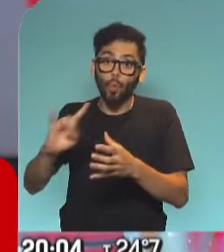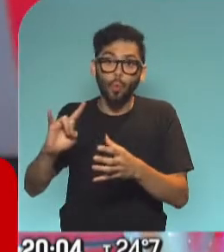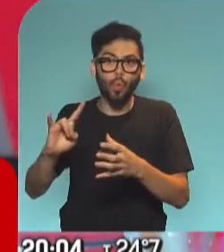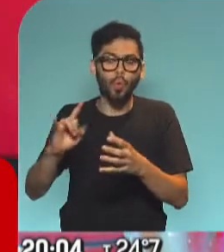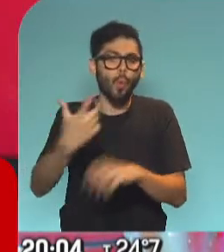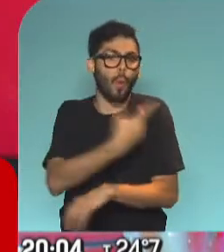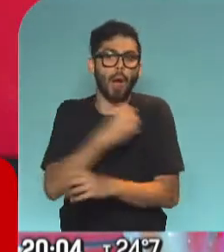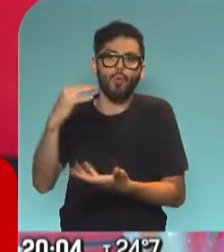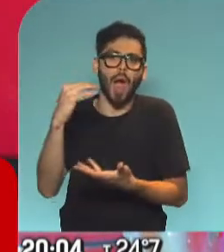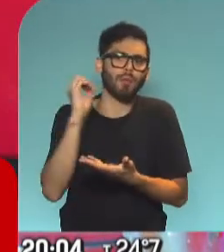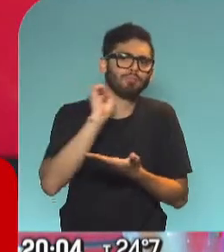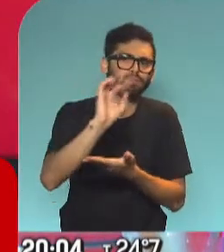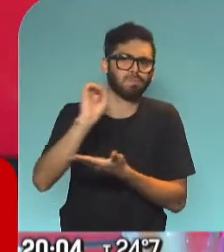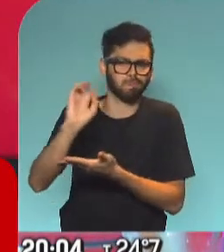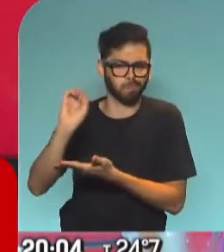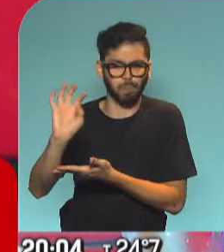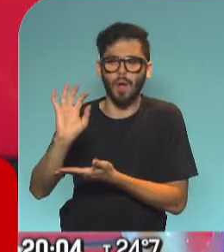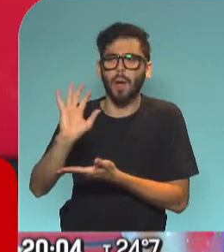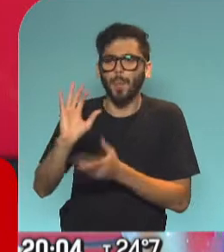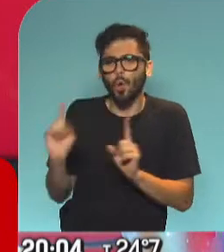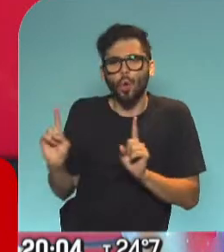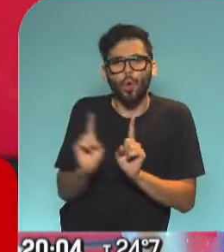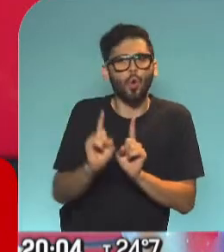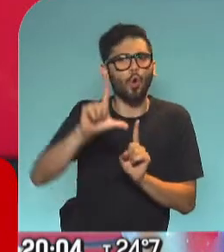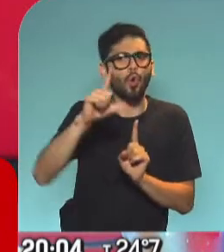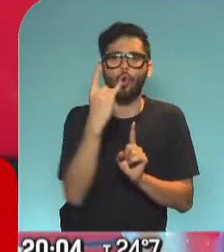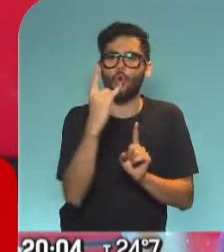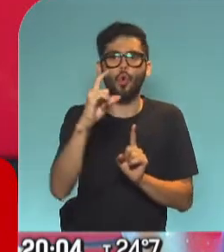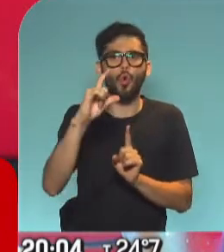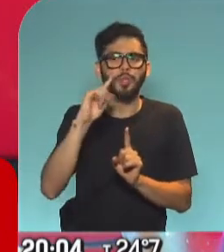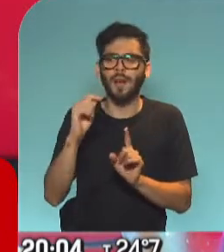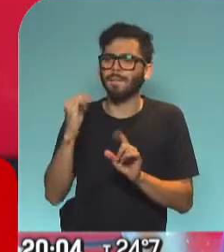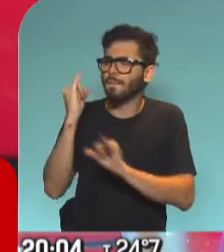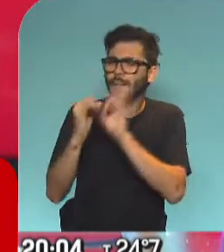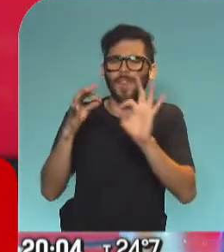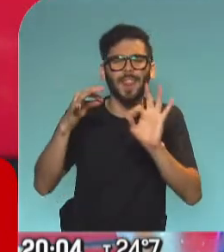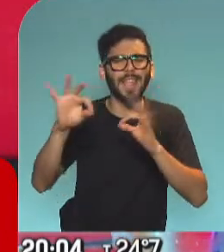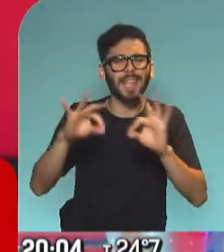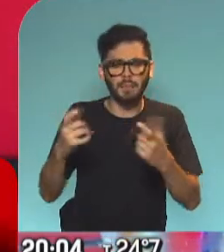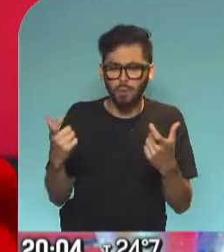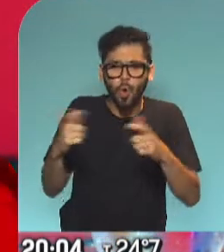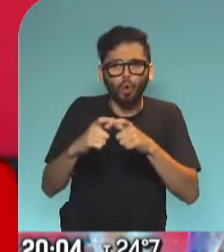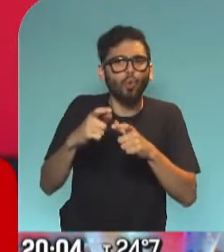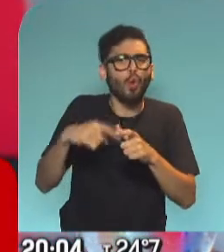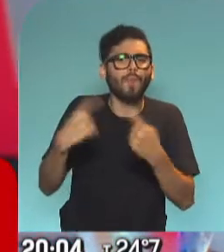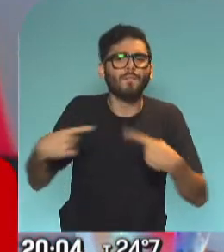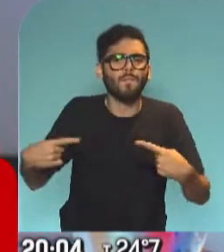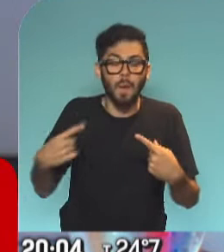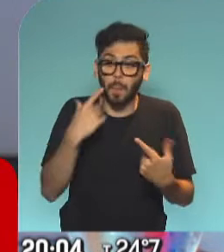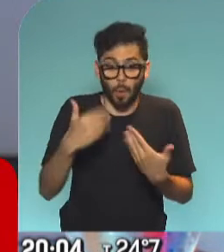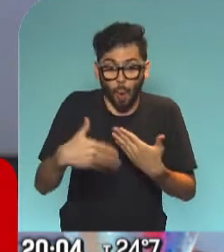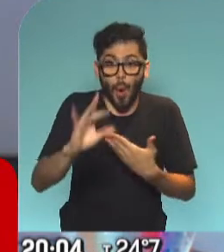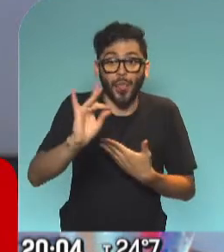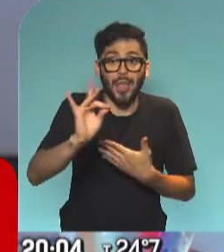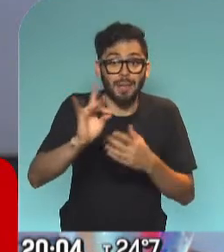Pero junto a Lucía vamos a continuar con estos detalles de este comité que hoy empezó a trabajar fundamentalmente porque ya se acerca diciembre, porque ya se